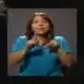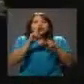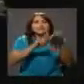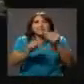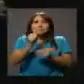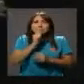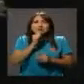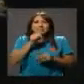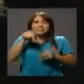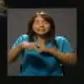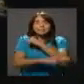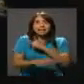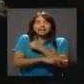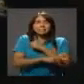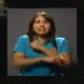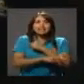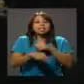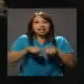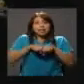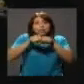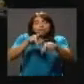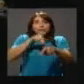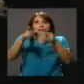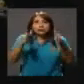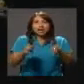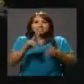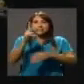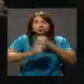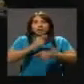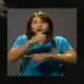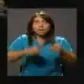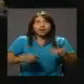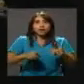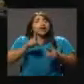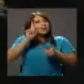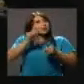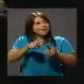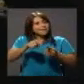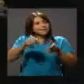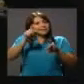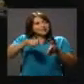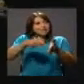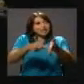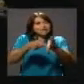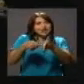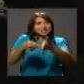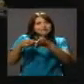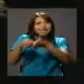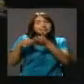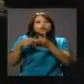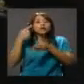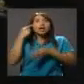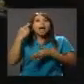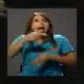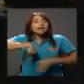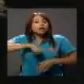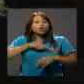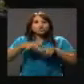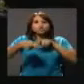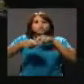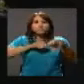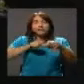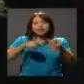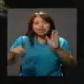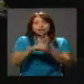haber requisitos para que en Costa Rica la academia universitaria, aquí nosotros violentamos todo el derecho a la